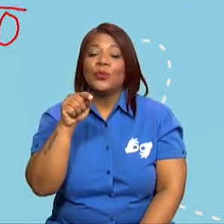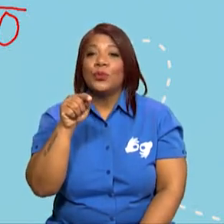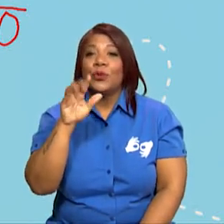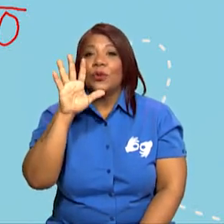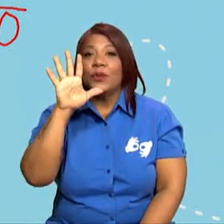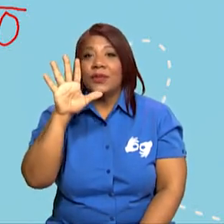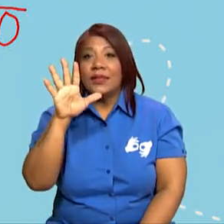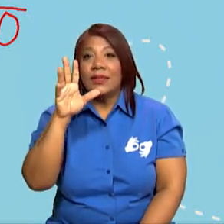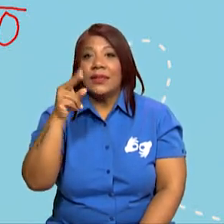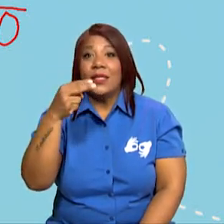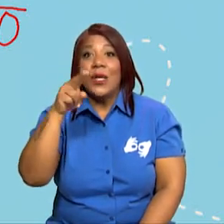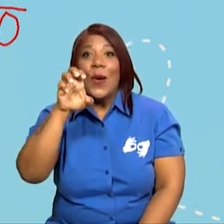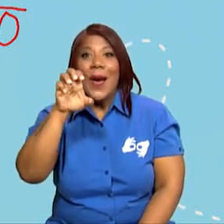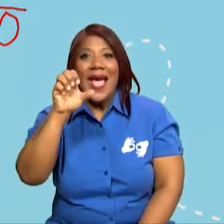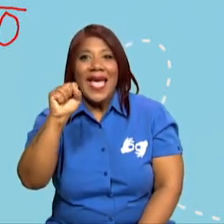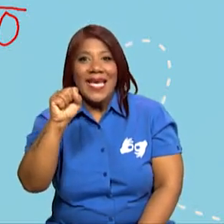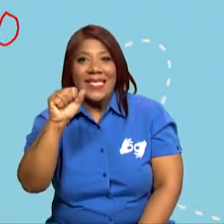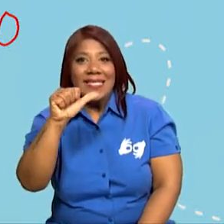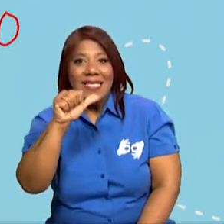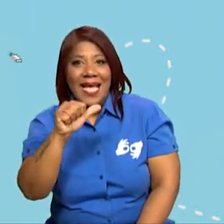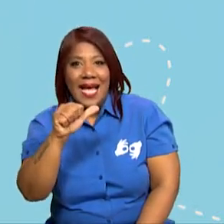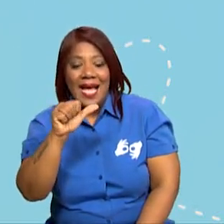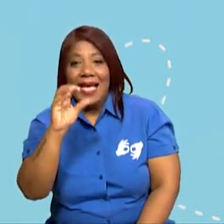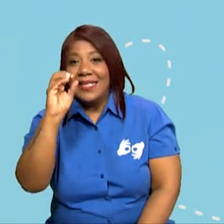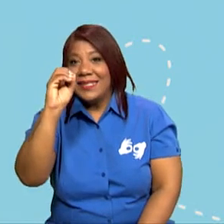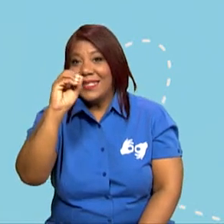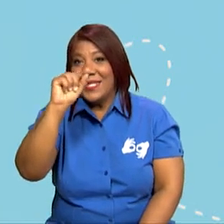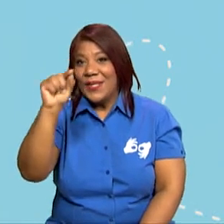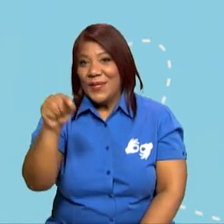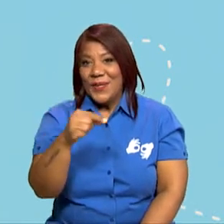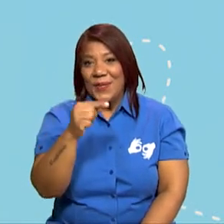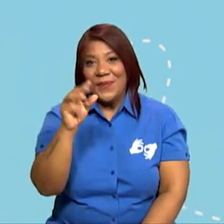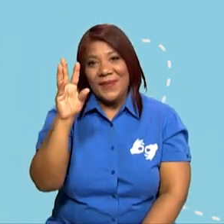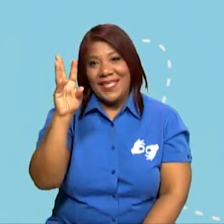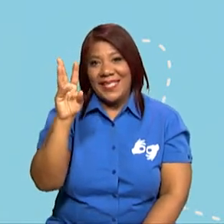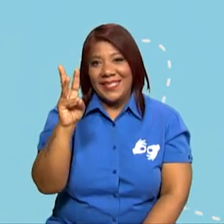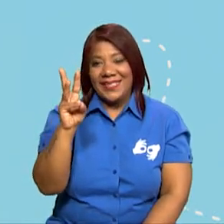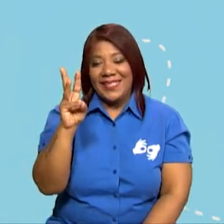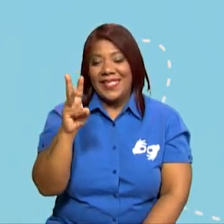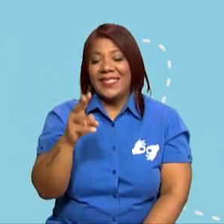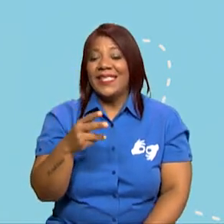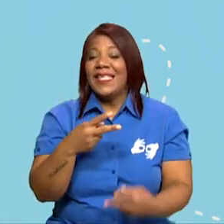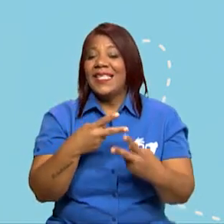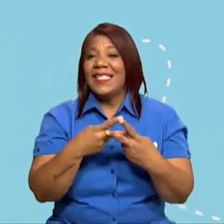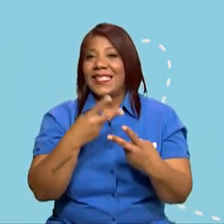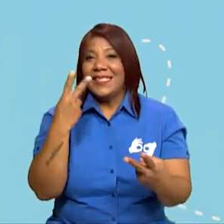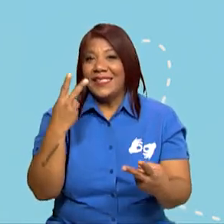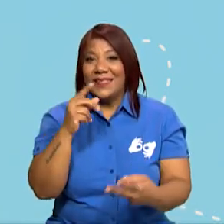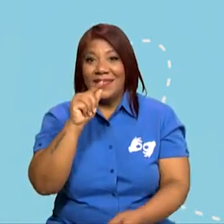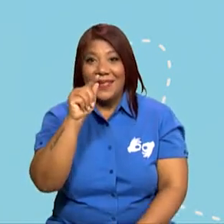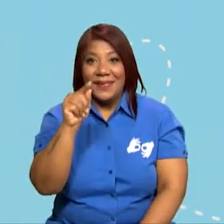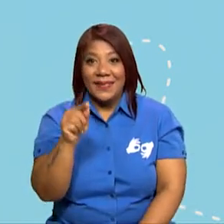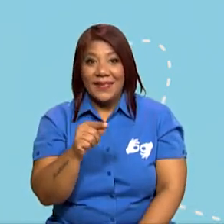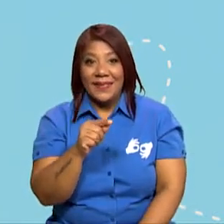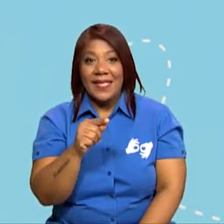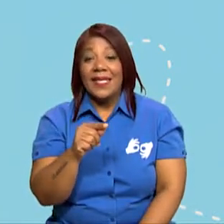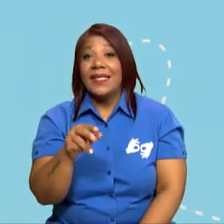0,6. Muy bien, excelente. Así encontramos el valor decimal de la razón y lo tenemos por